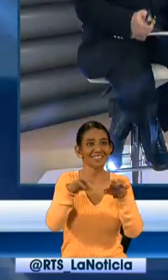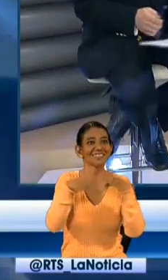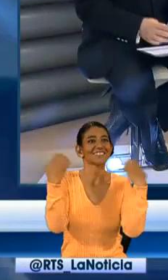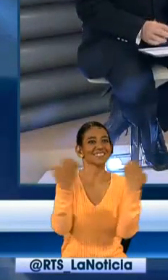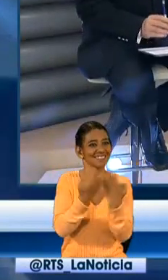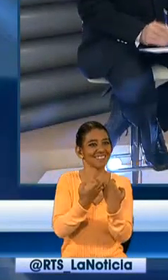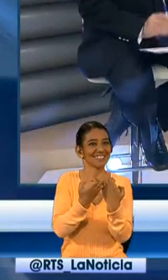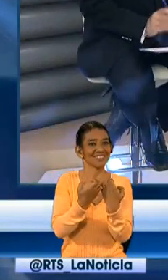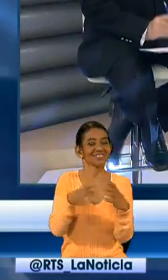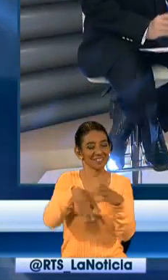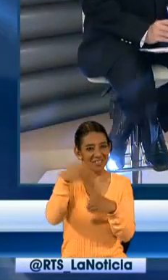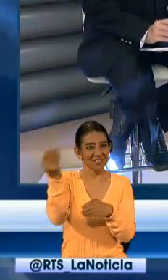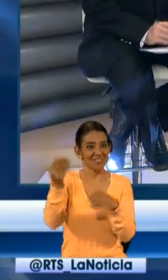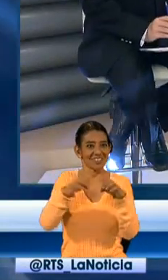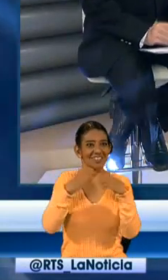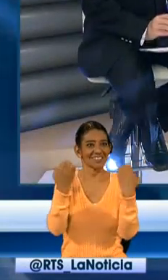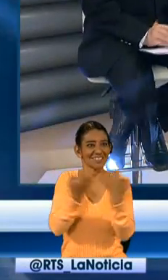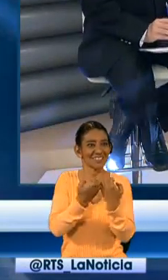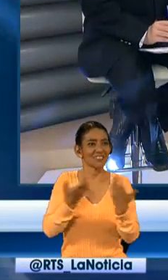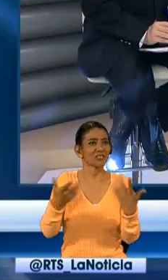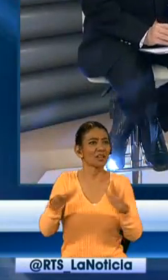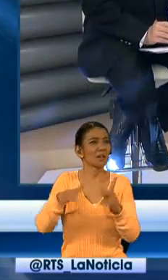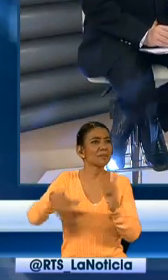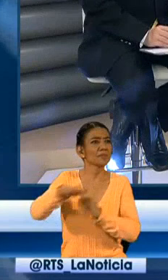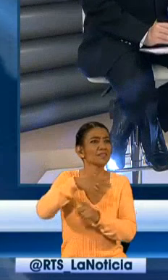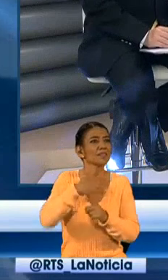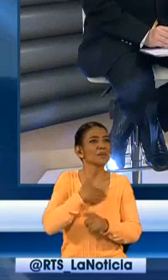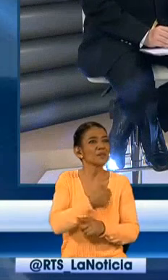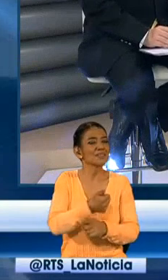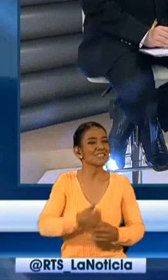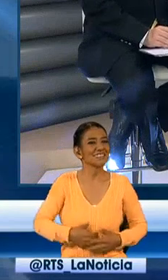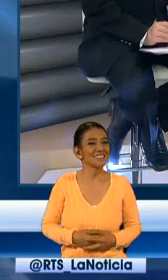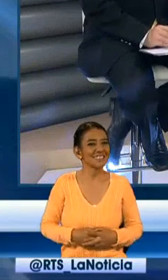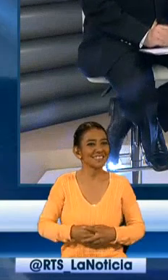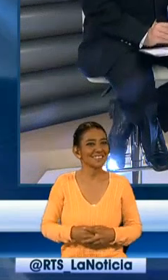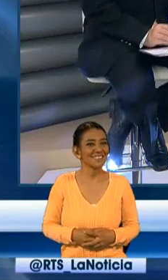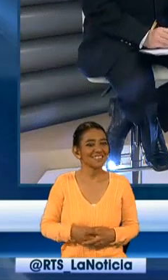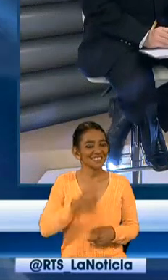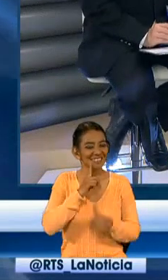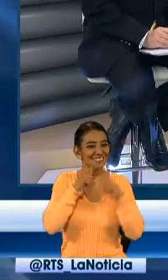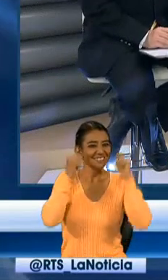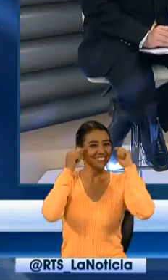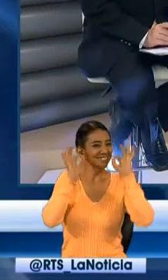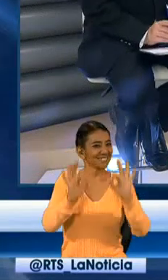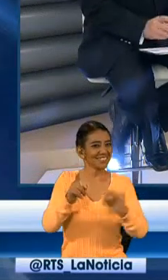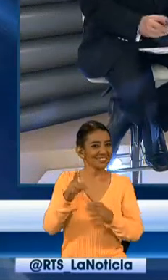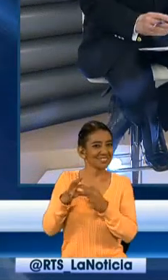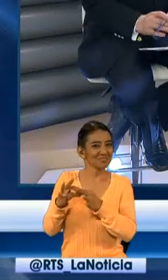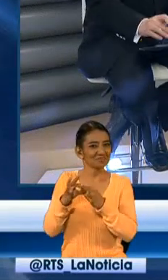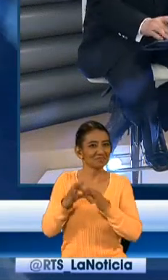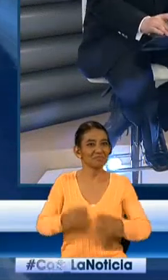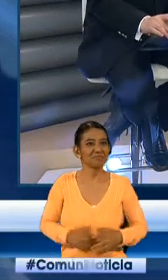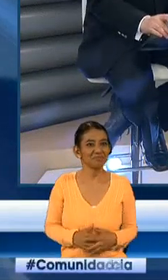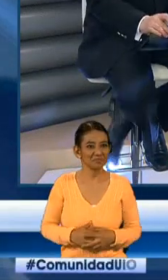los exteriores del estadio. ¿Cómo está ese ambiente, mi querida Sofía? Radiante, le veo a Sofía.